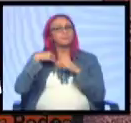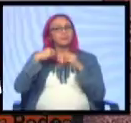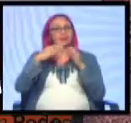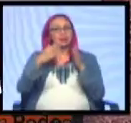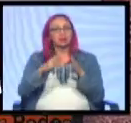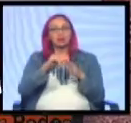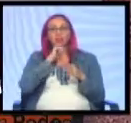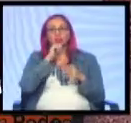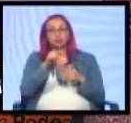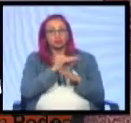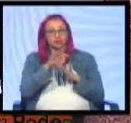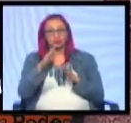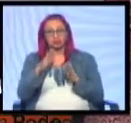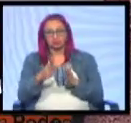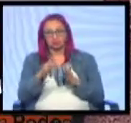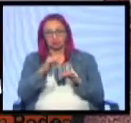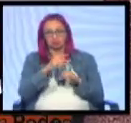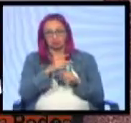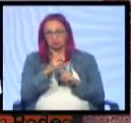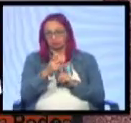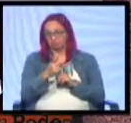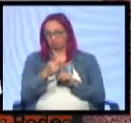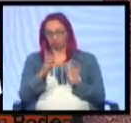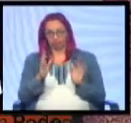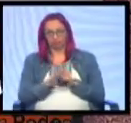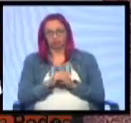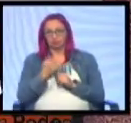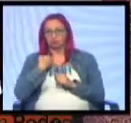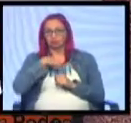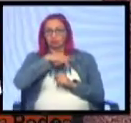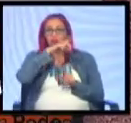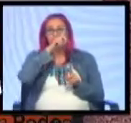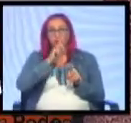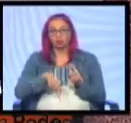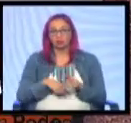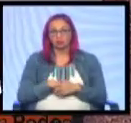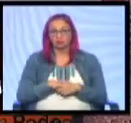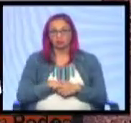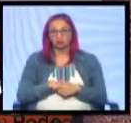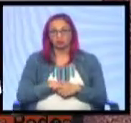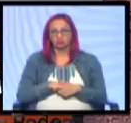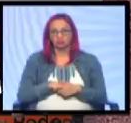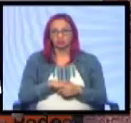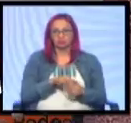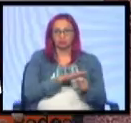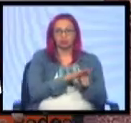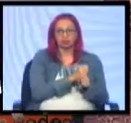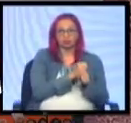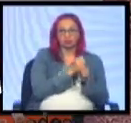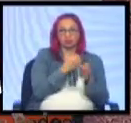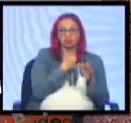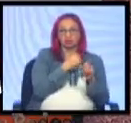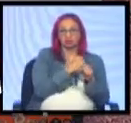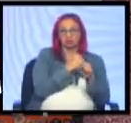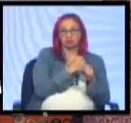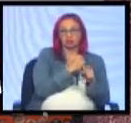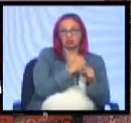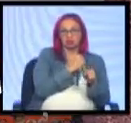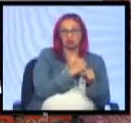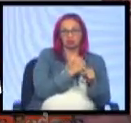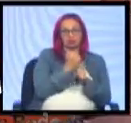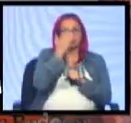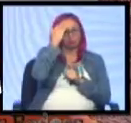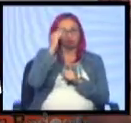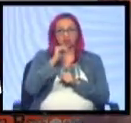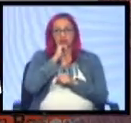vendedores no son funcionarios de la Junta. Nosotros no podemos cubrir un seguro ni tenerles un seguro laboral